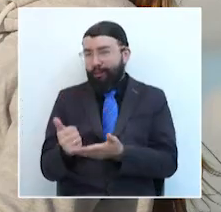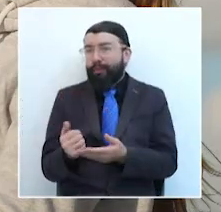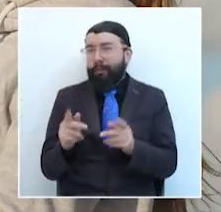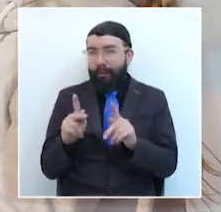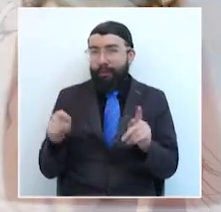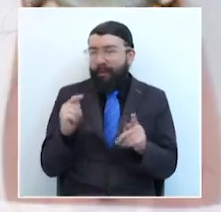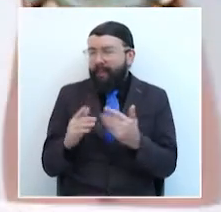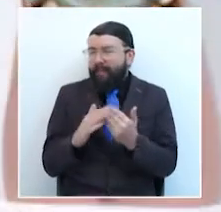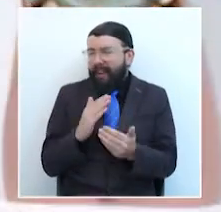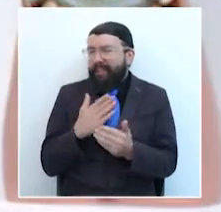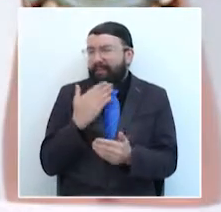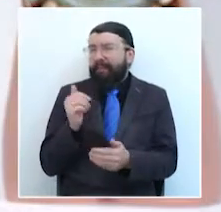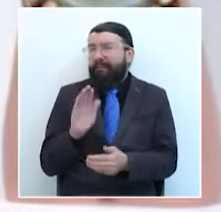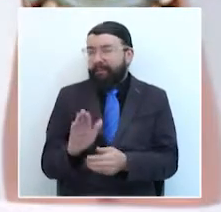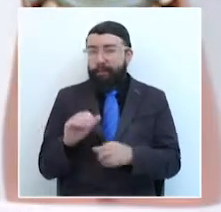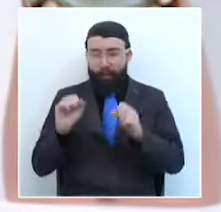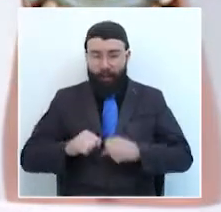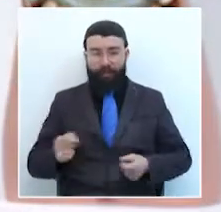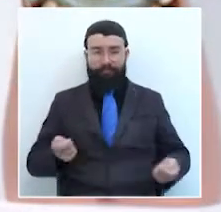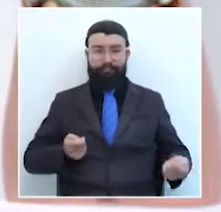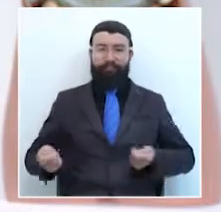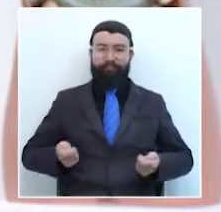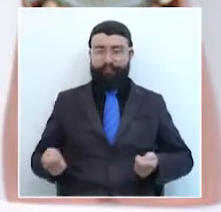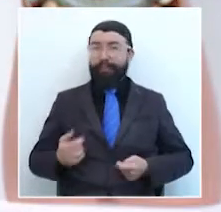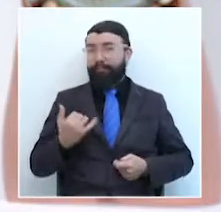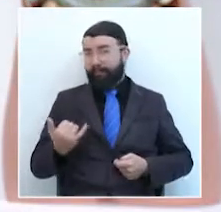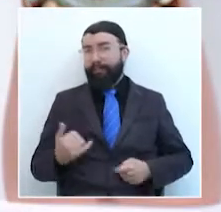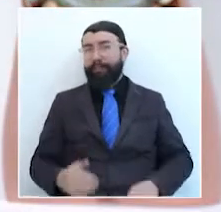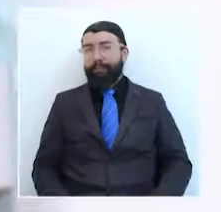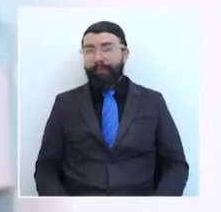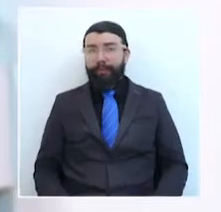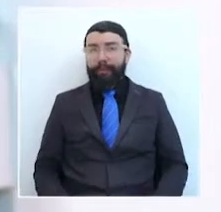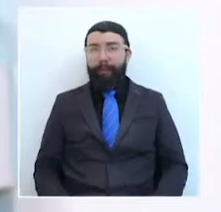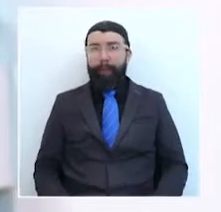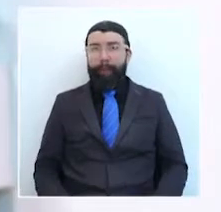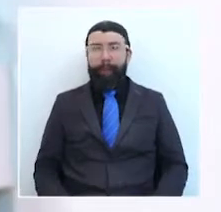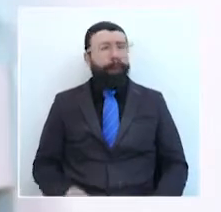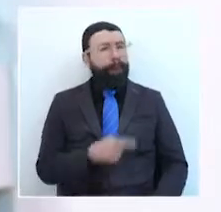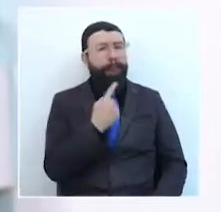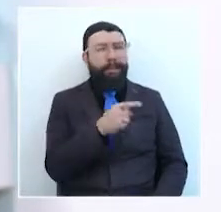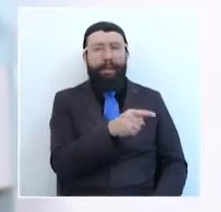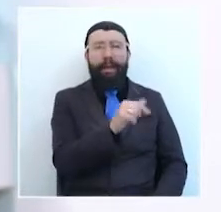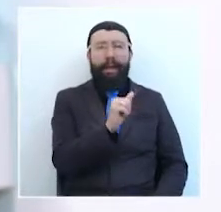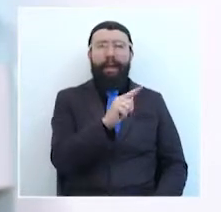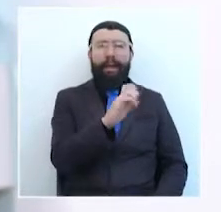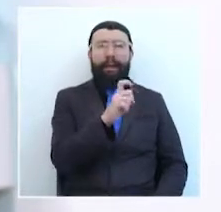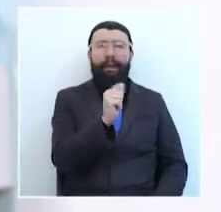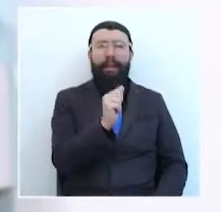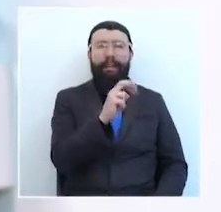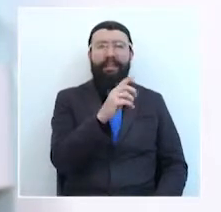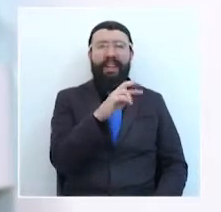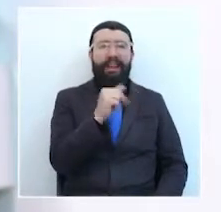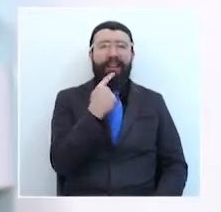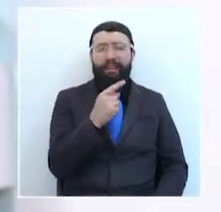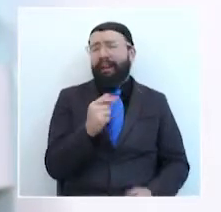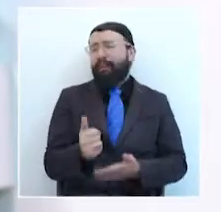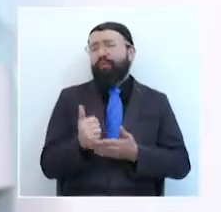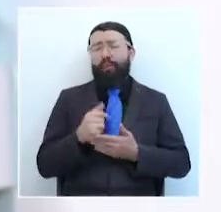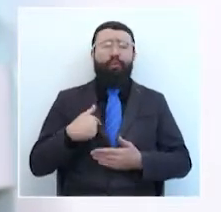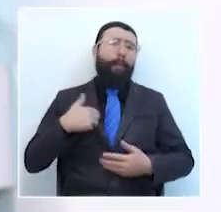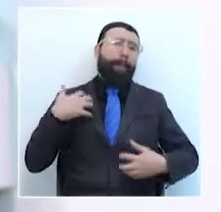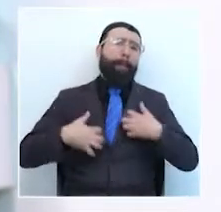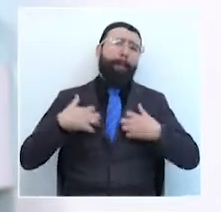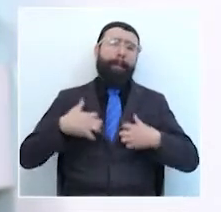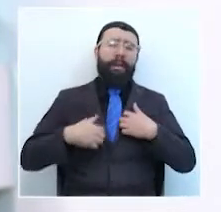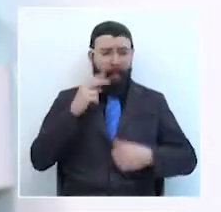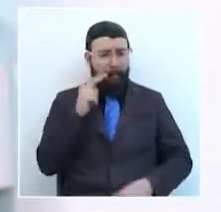fácilmente puedan someterse a esa fobia que tiene aquí dice alexandra zapata ayúdeme tengo problemas de fobia